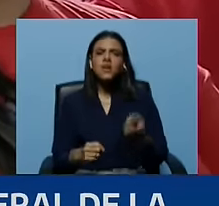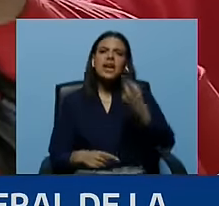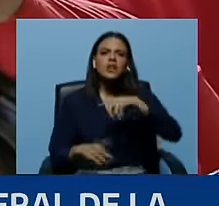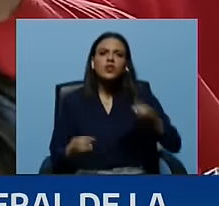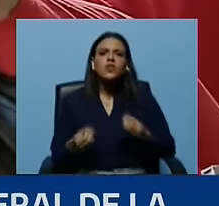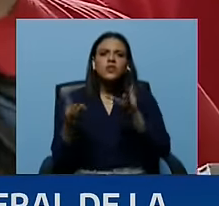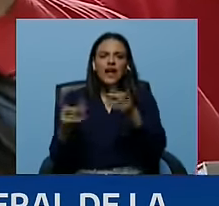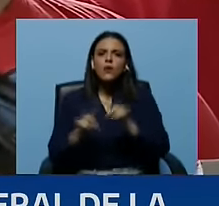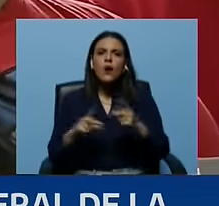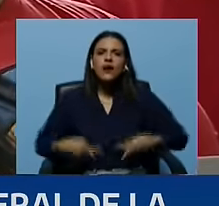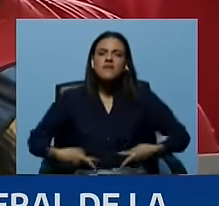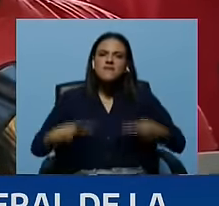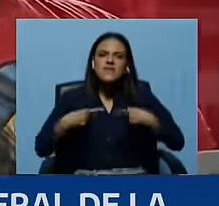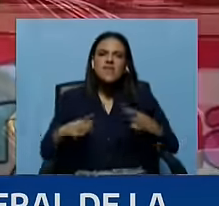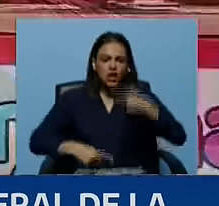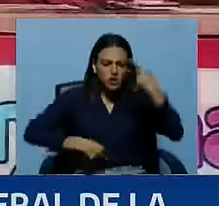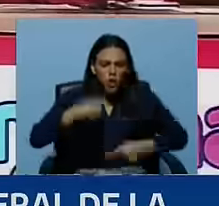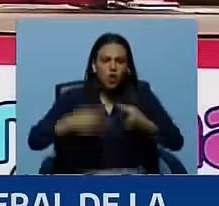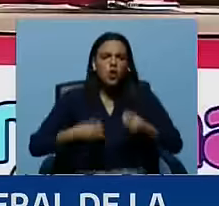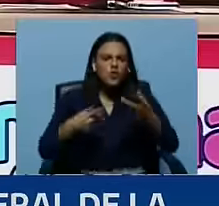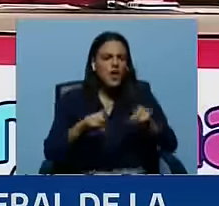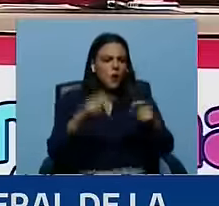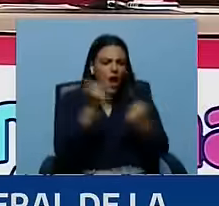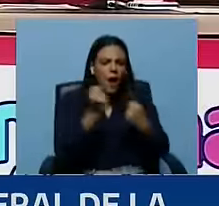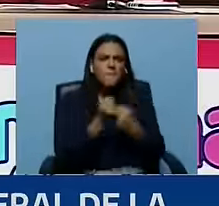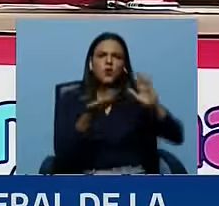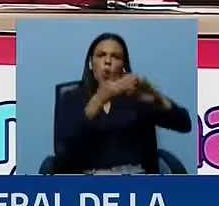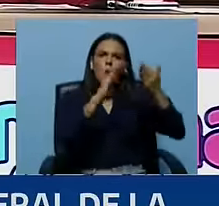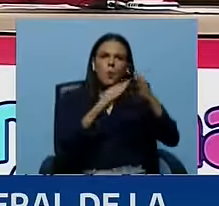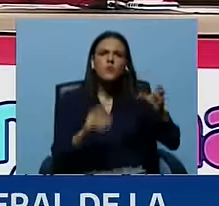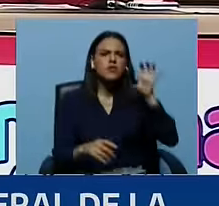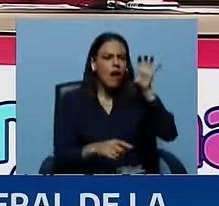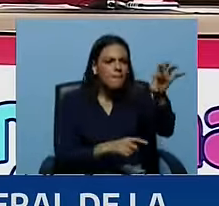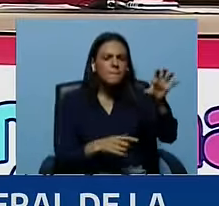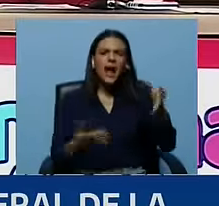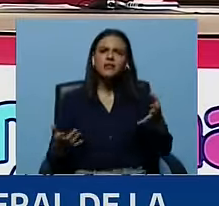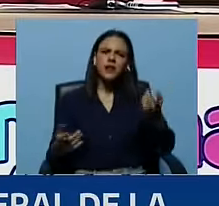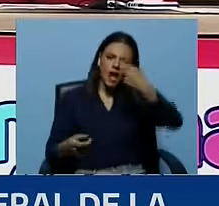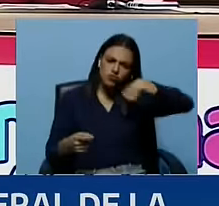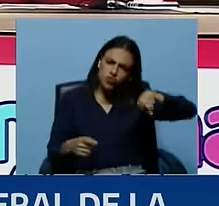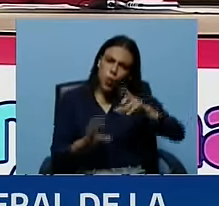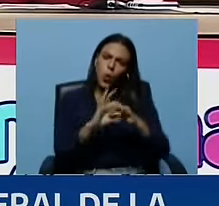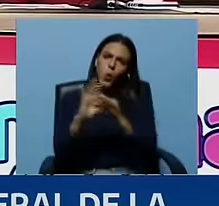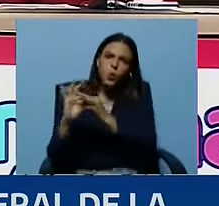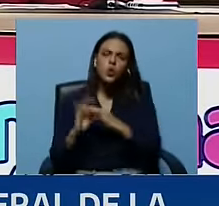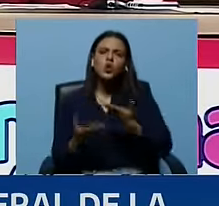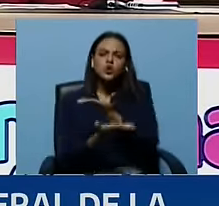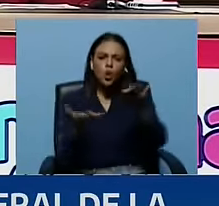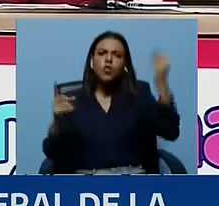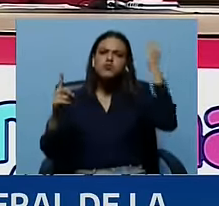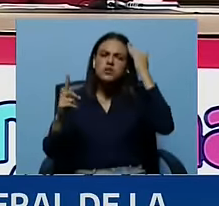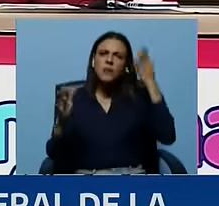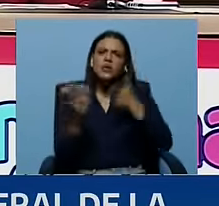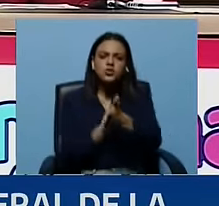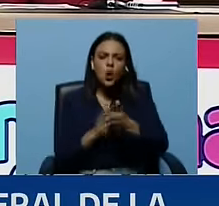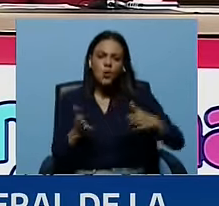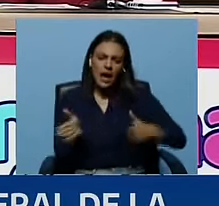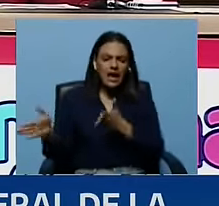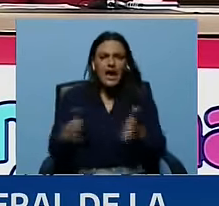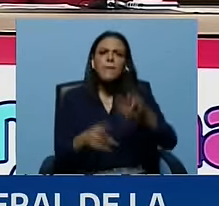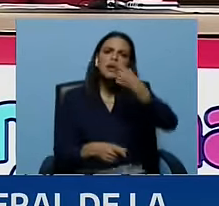por su familia, su comunidad, por la patria. Ustedes saben cuál es el camino que hay que